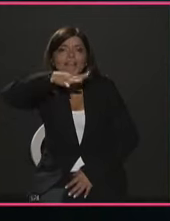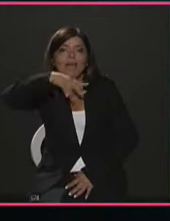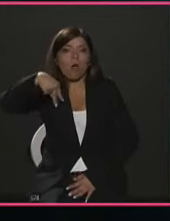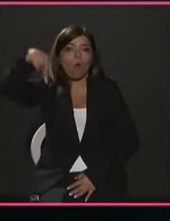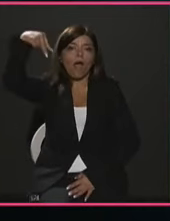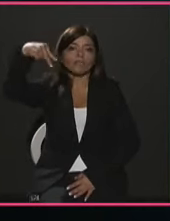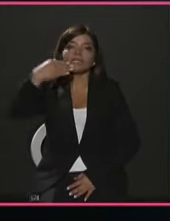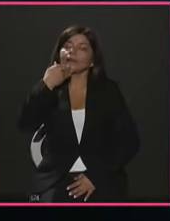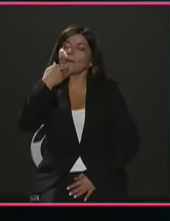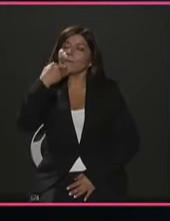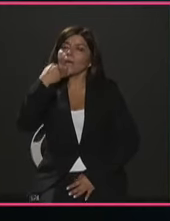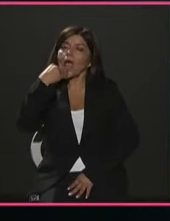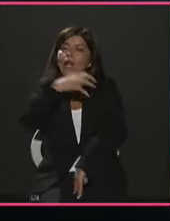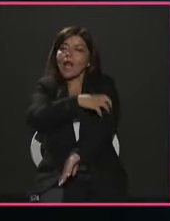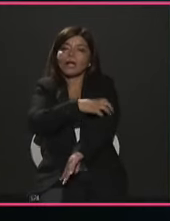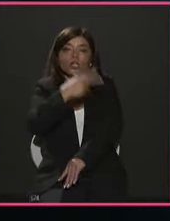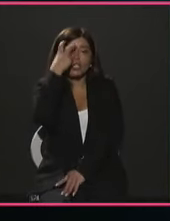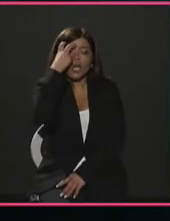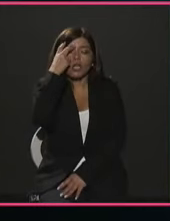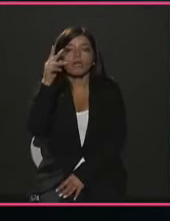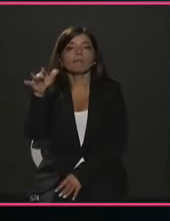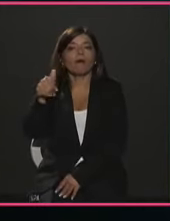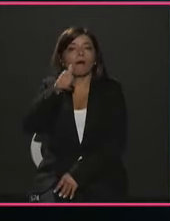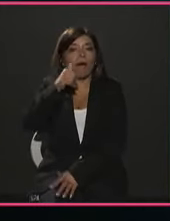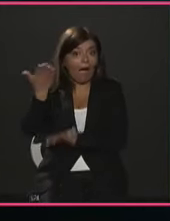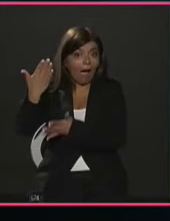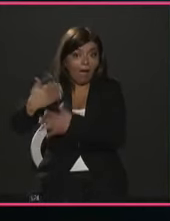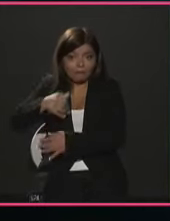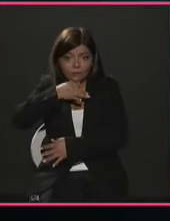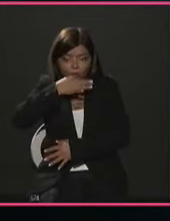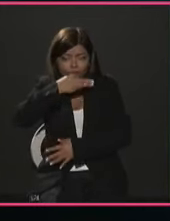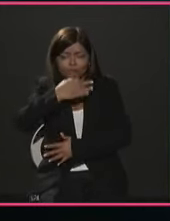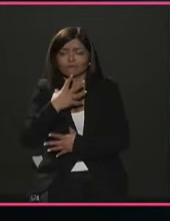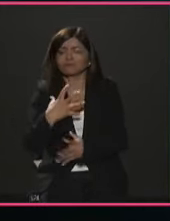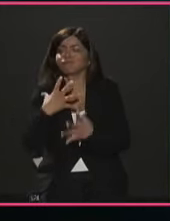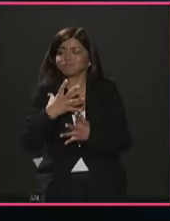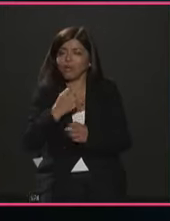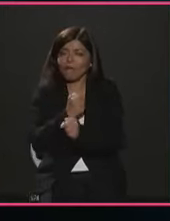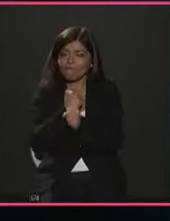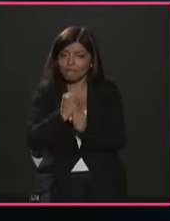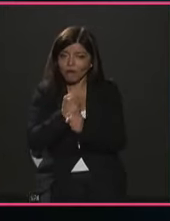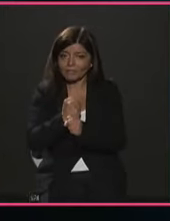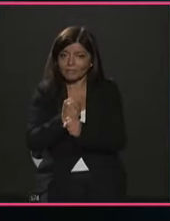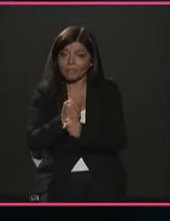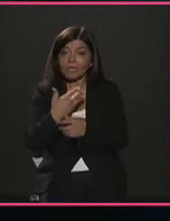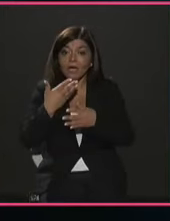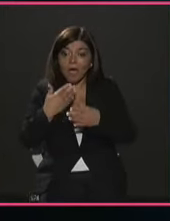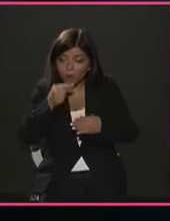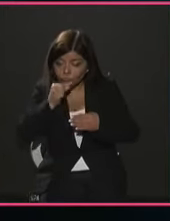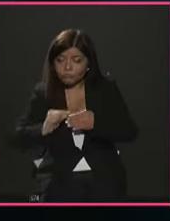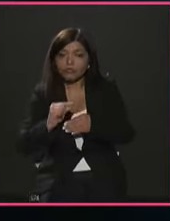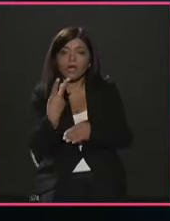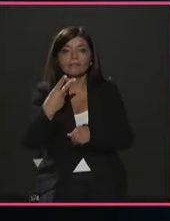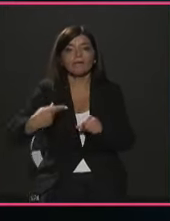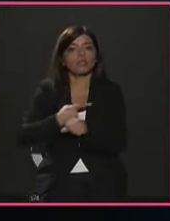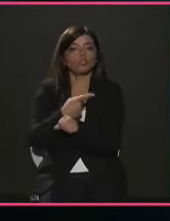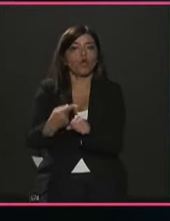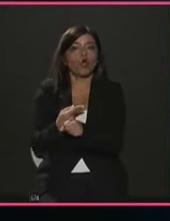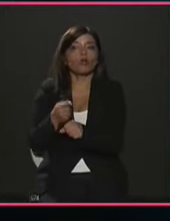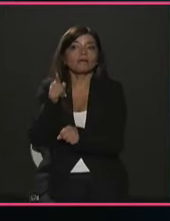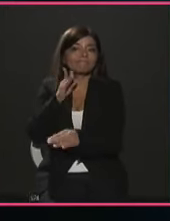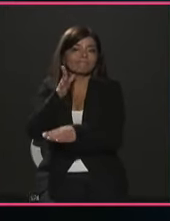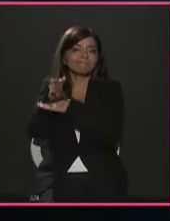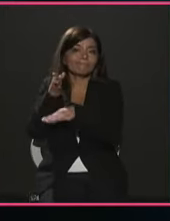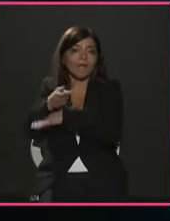particular en la región de coquimbo vamos a estar en 3 horas más espero en